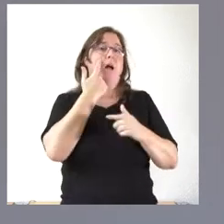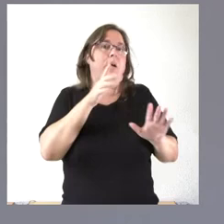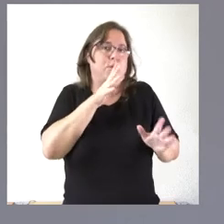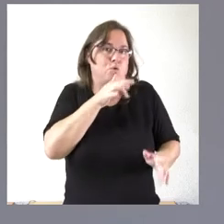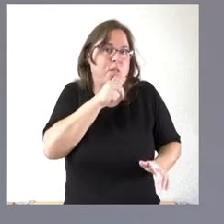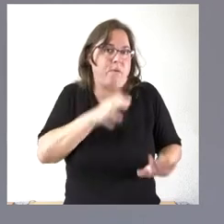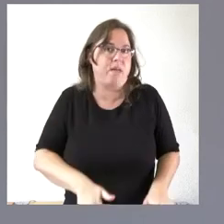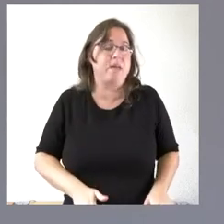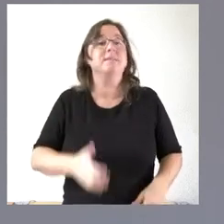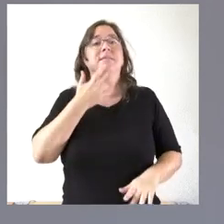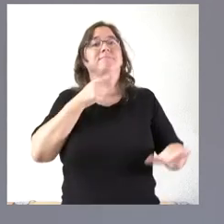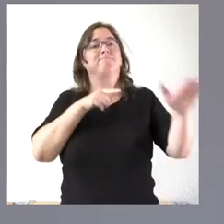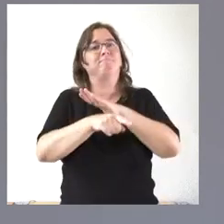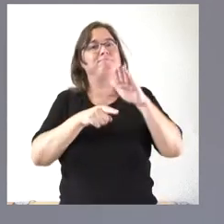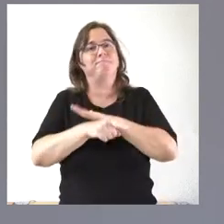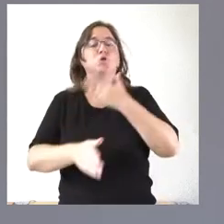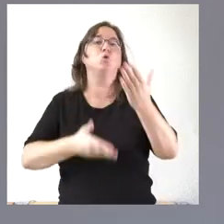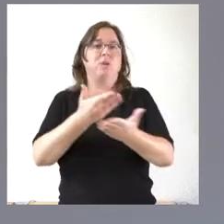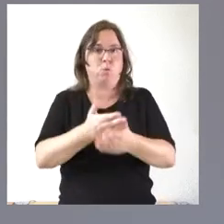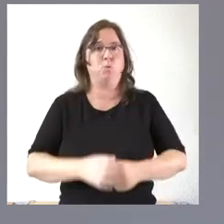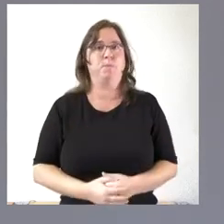habido, pues tramitar la solicitud al respecto.